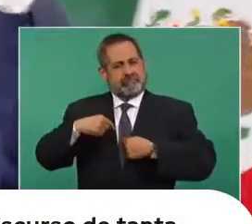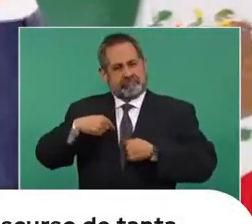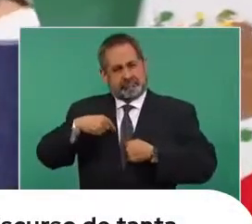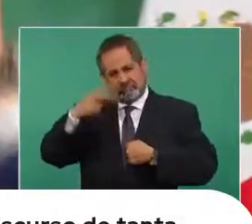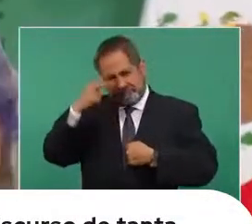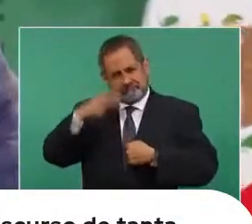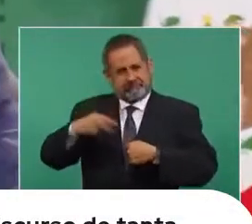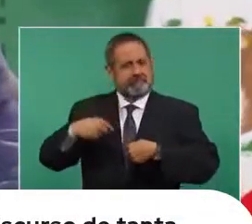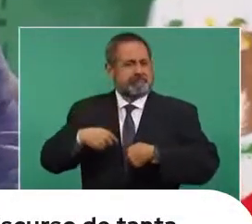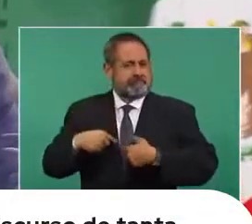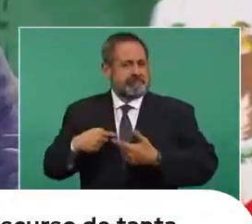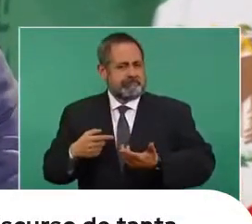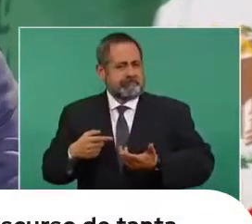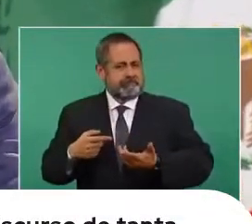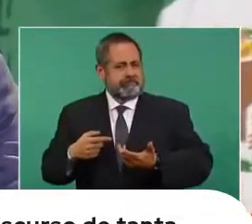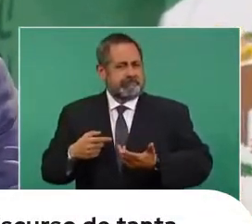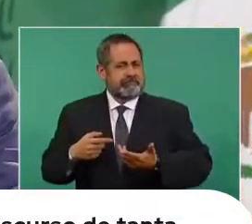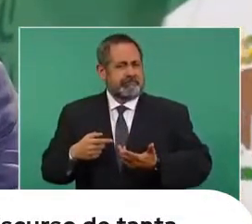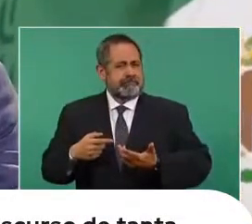el